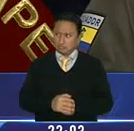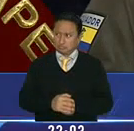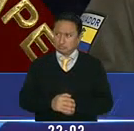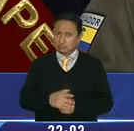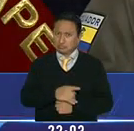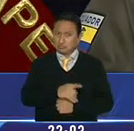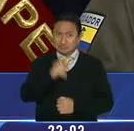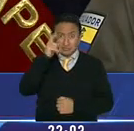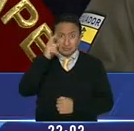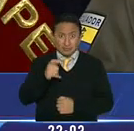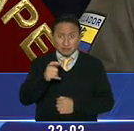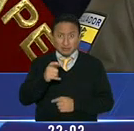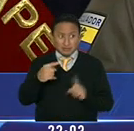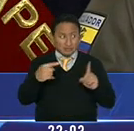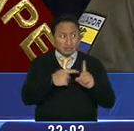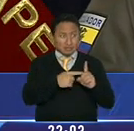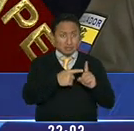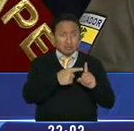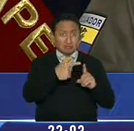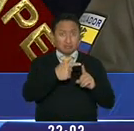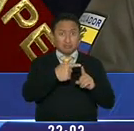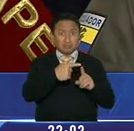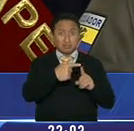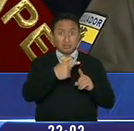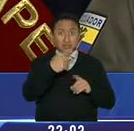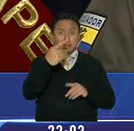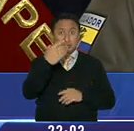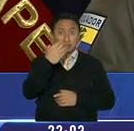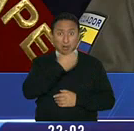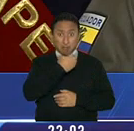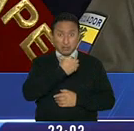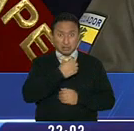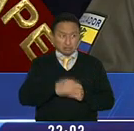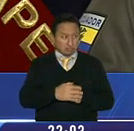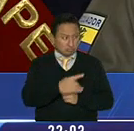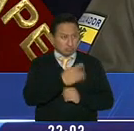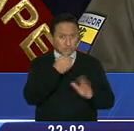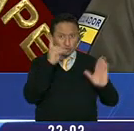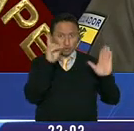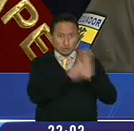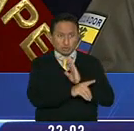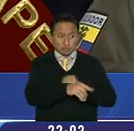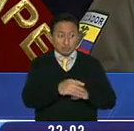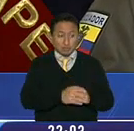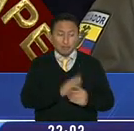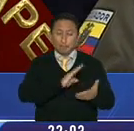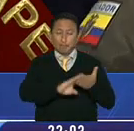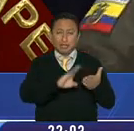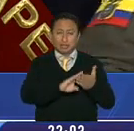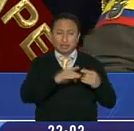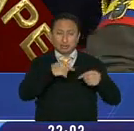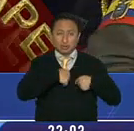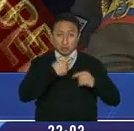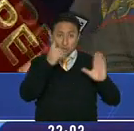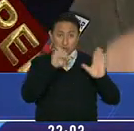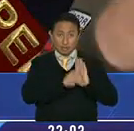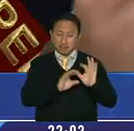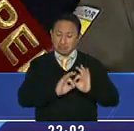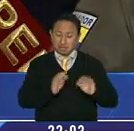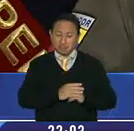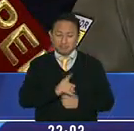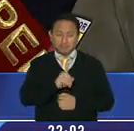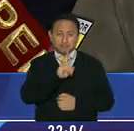Judicial de Tungurahua no acusó, se excusó de realizar la acusación. Presentamos la queja en la Fiscalía